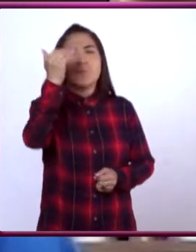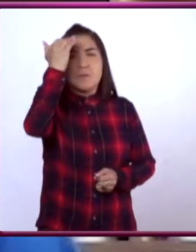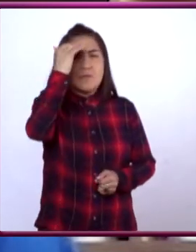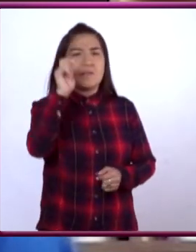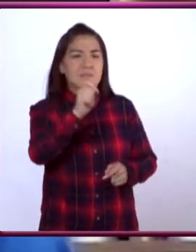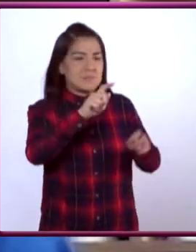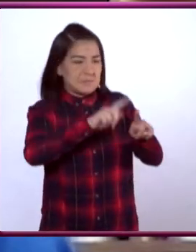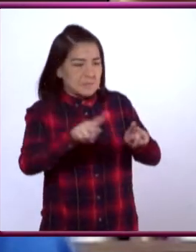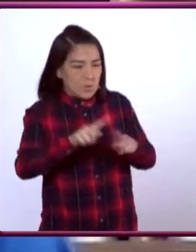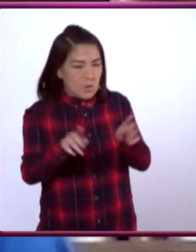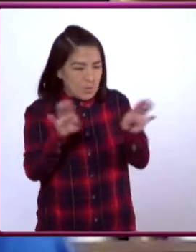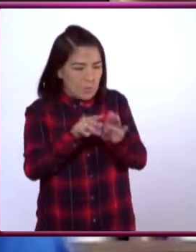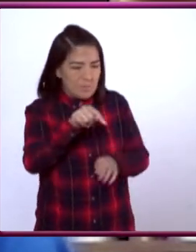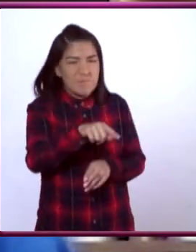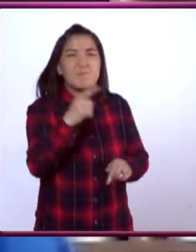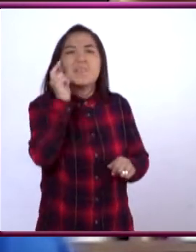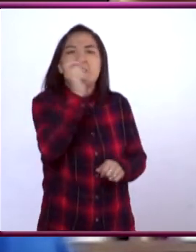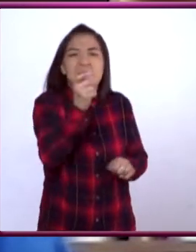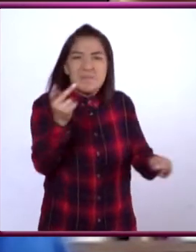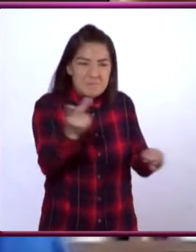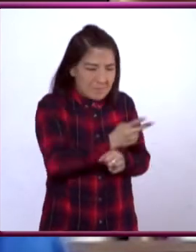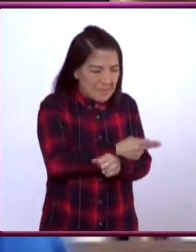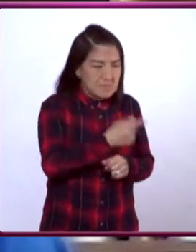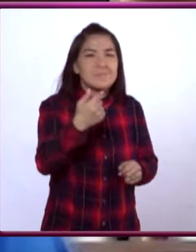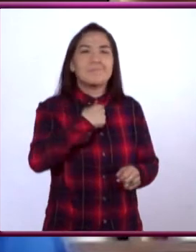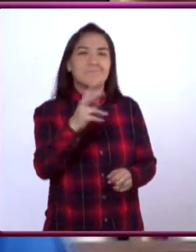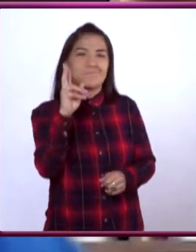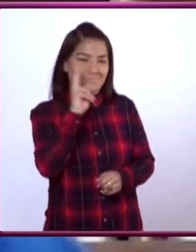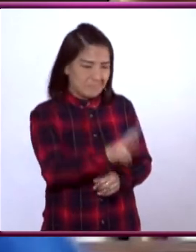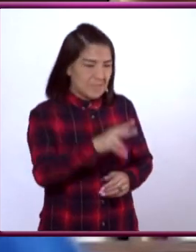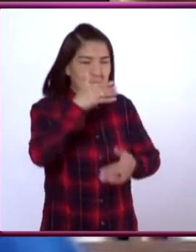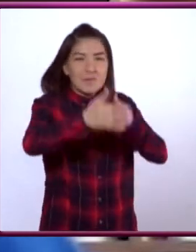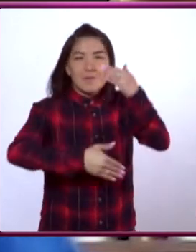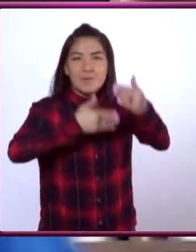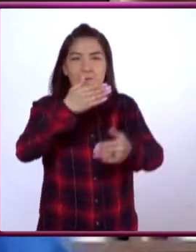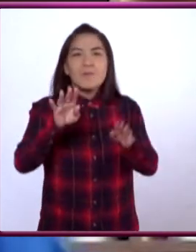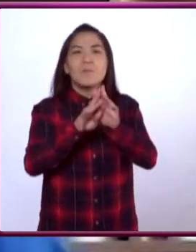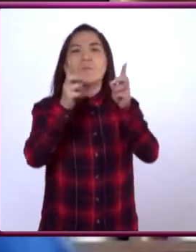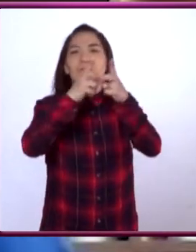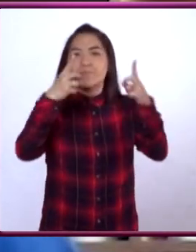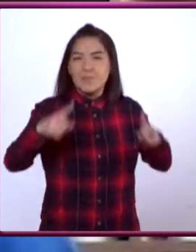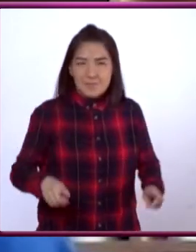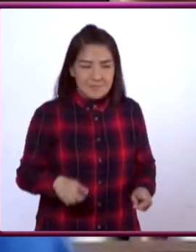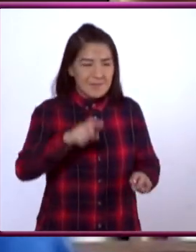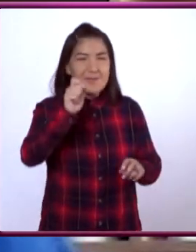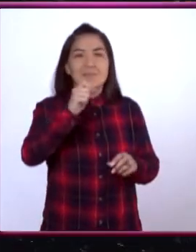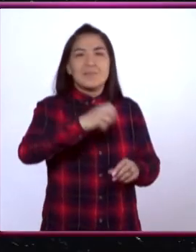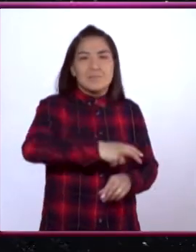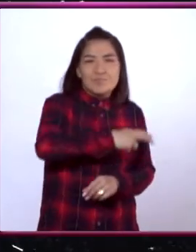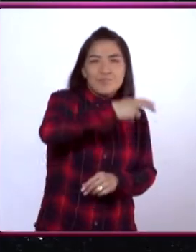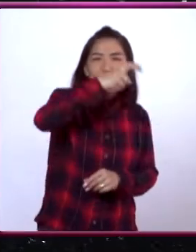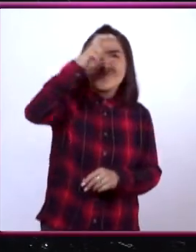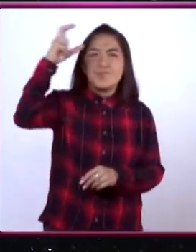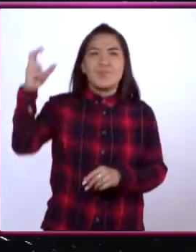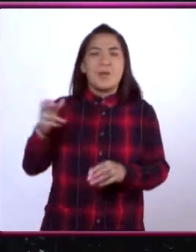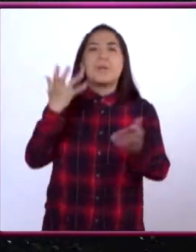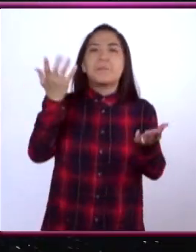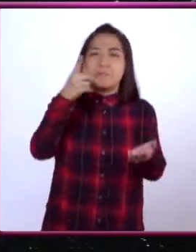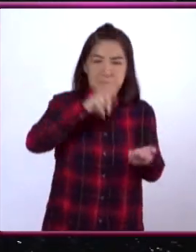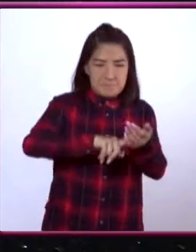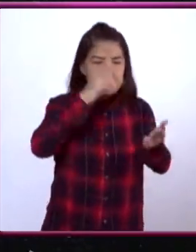conocemos los científicos qué reacciones suceden. ¿Por qué? Pues las hemos observado a través de esa radiación cósmica.